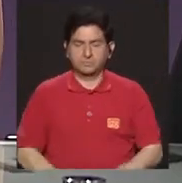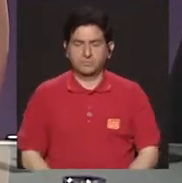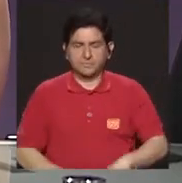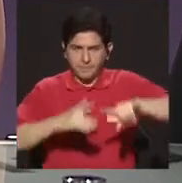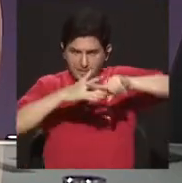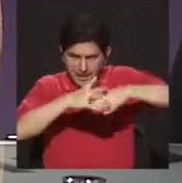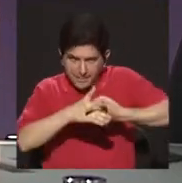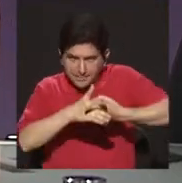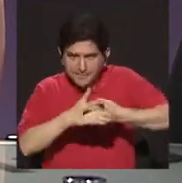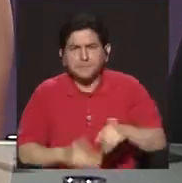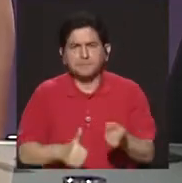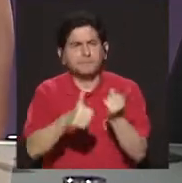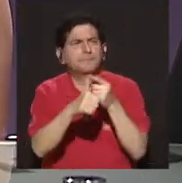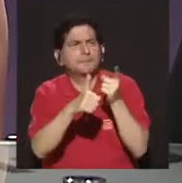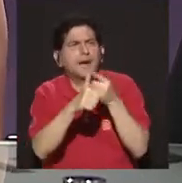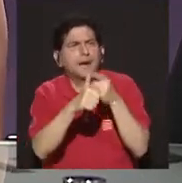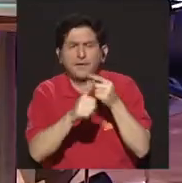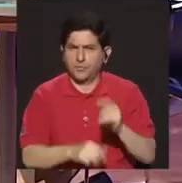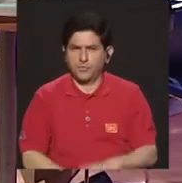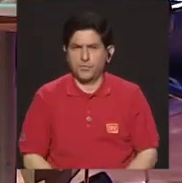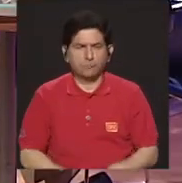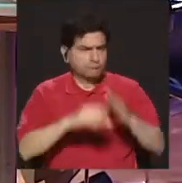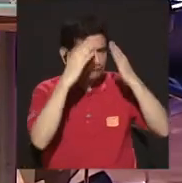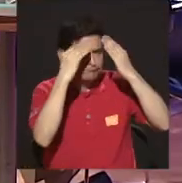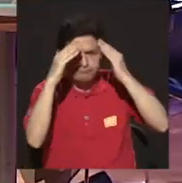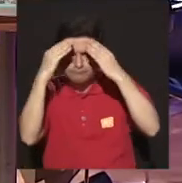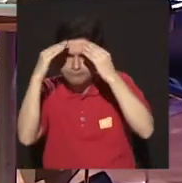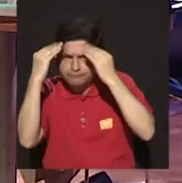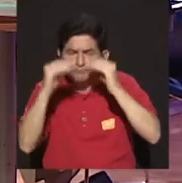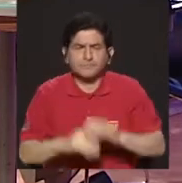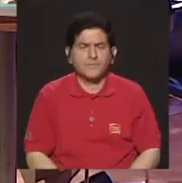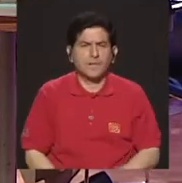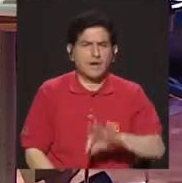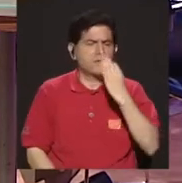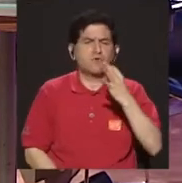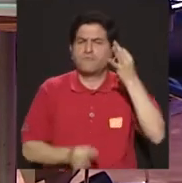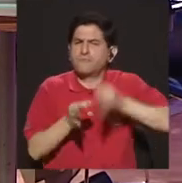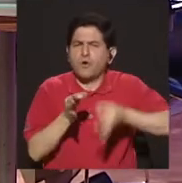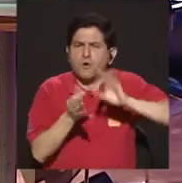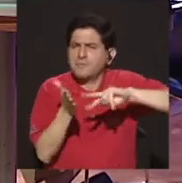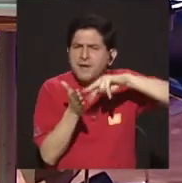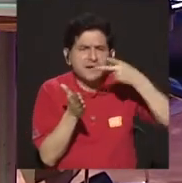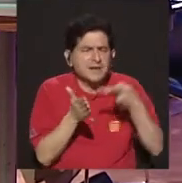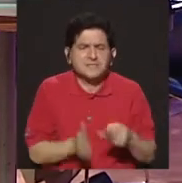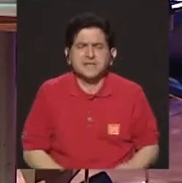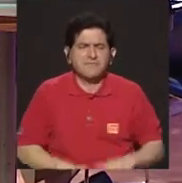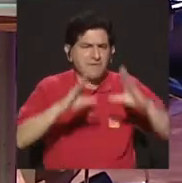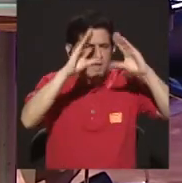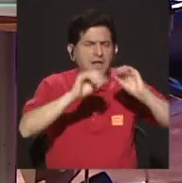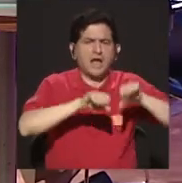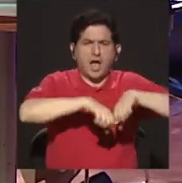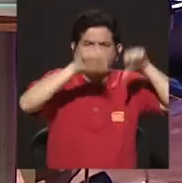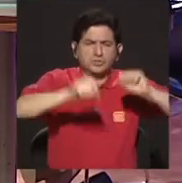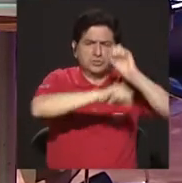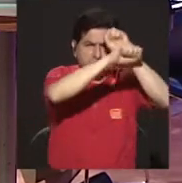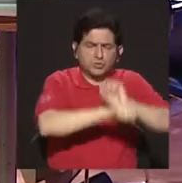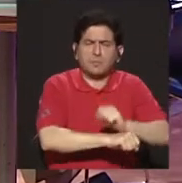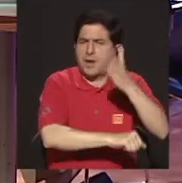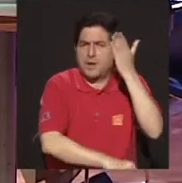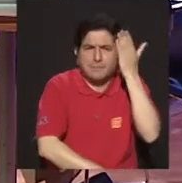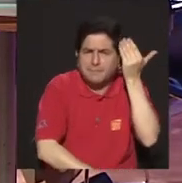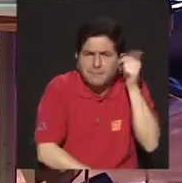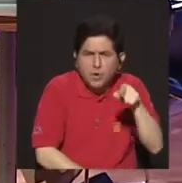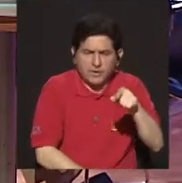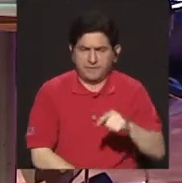empecemos por tratar de informar en un lenguaje más sencillo que es el 'apagón analógico' y por qué se hace tal